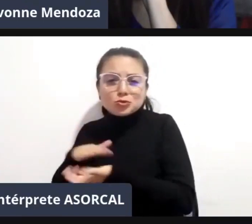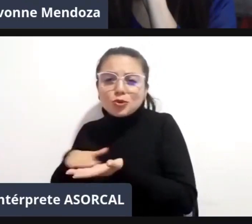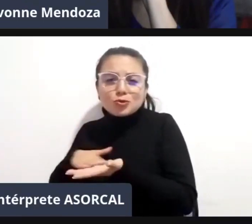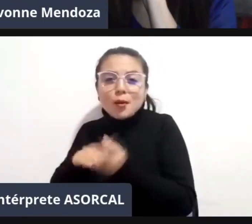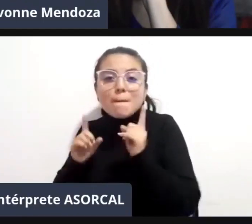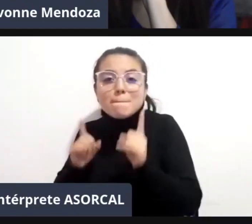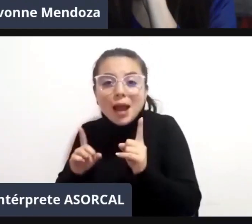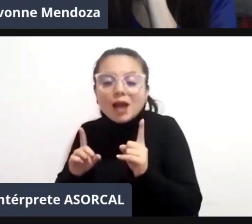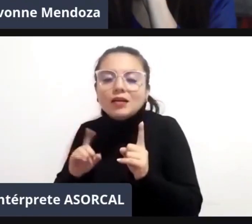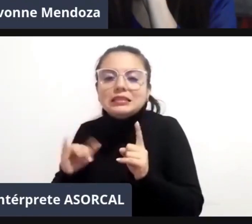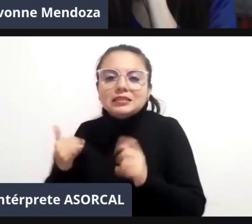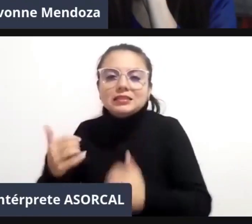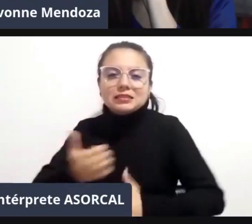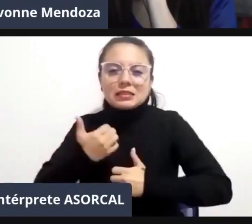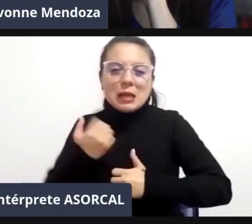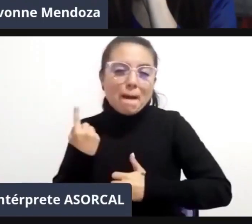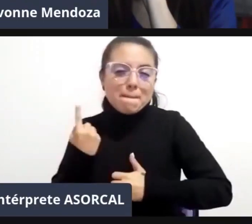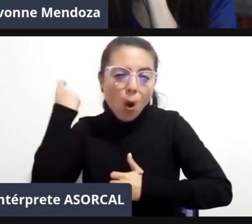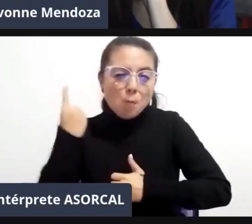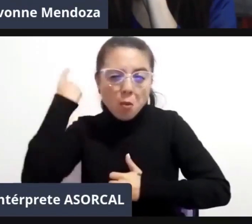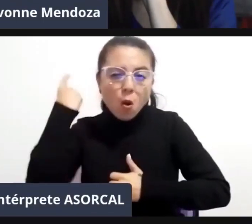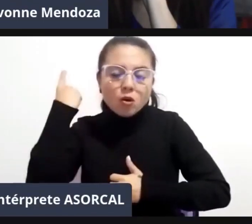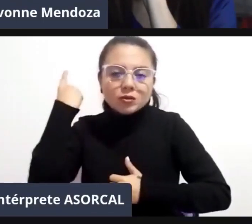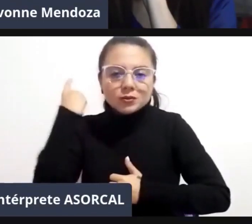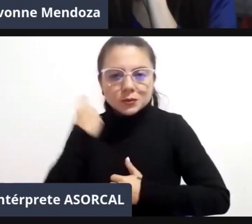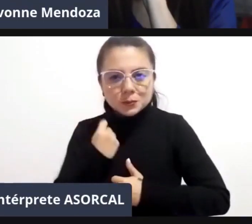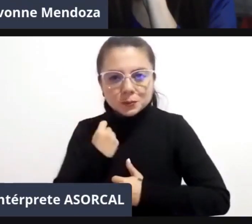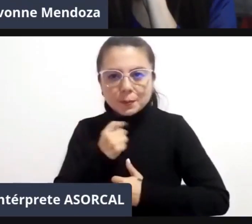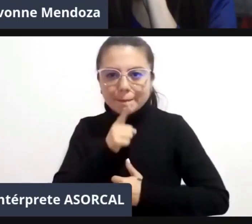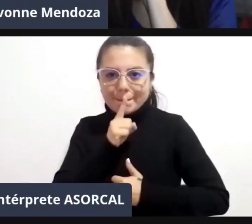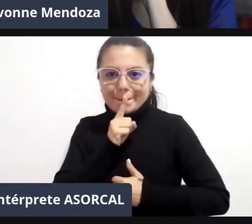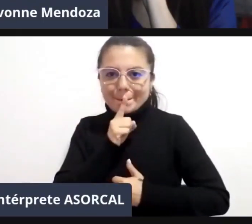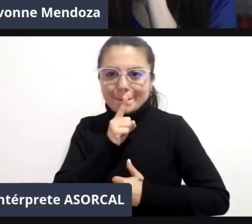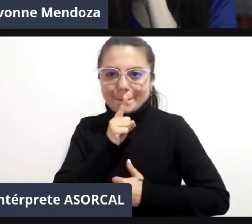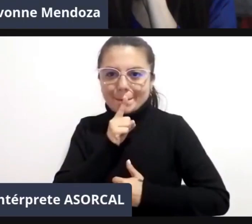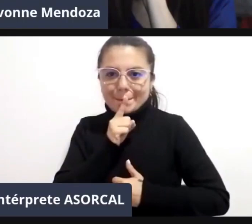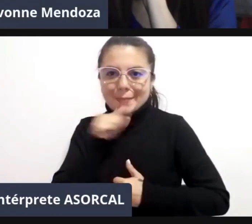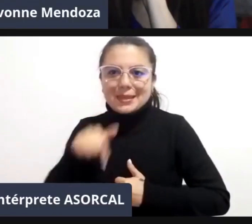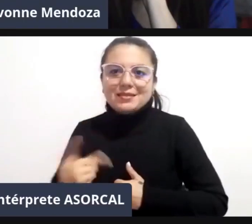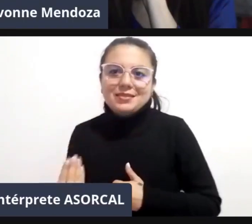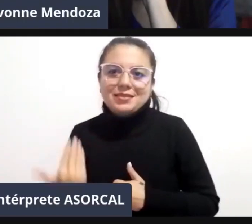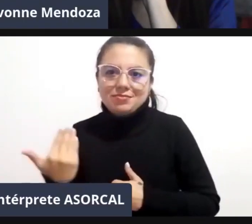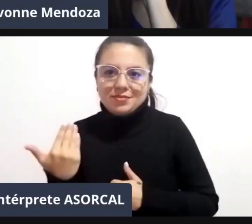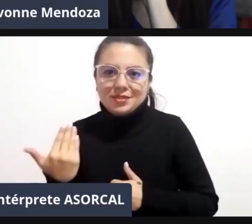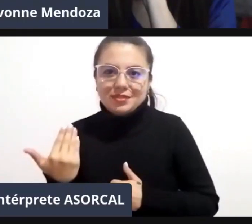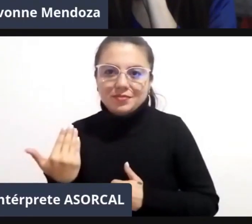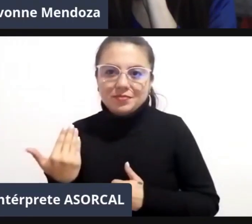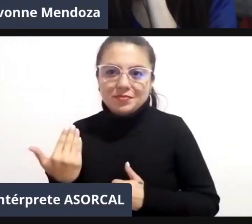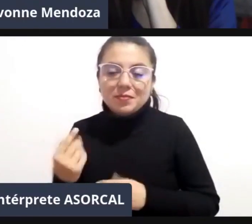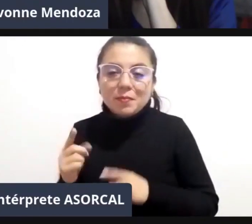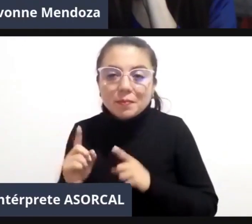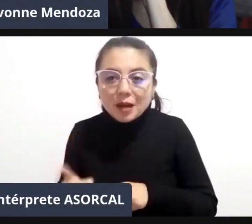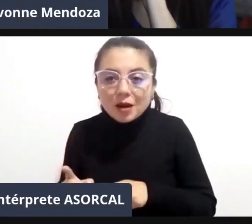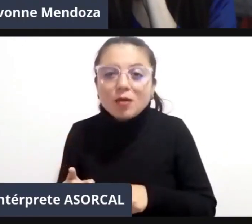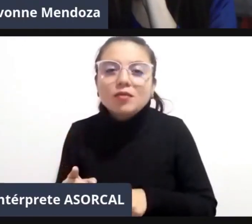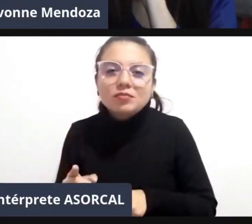Pero sí, el asesinato de los jesuitas fue un inmenso paso atrás en la paz. Sí.